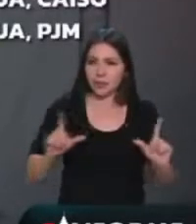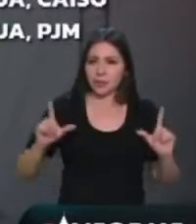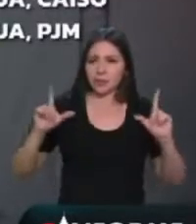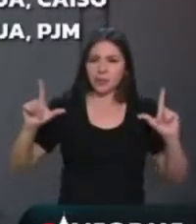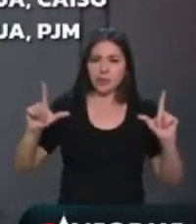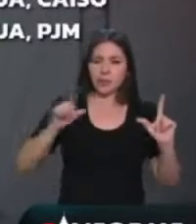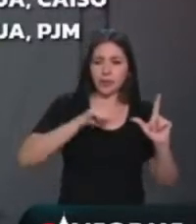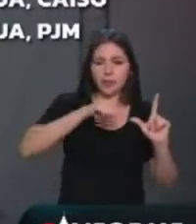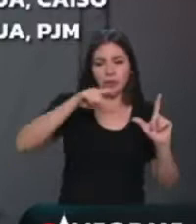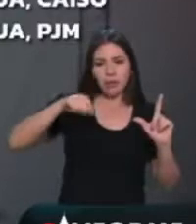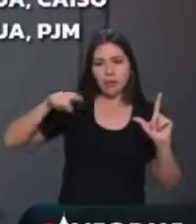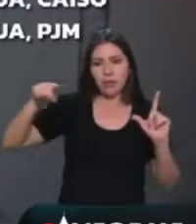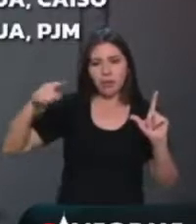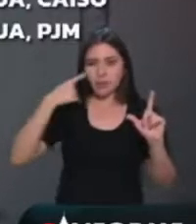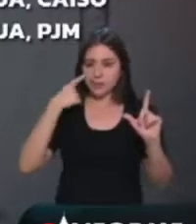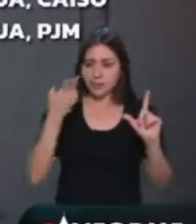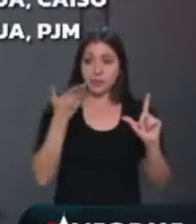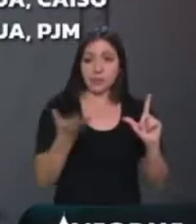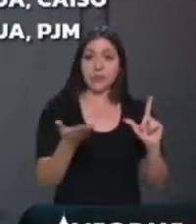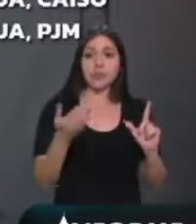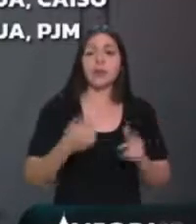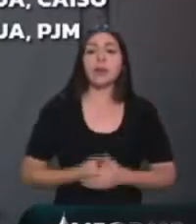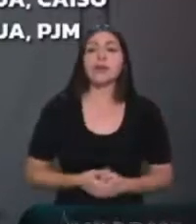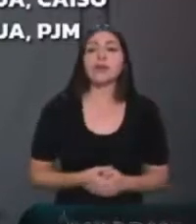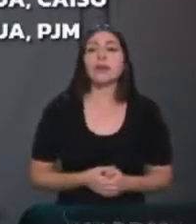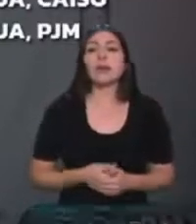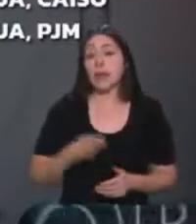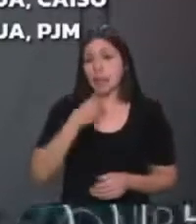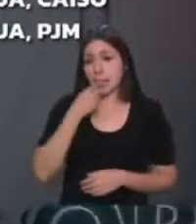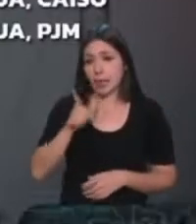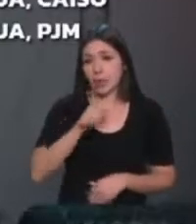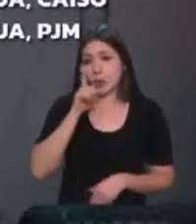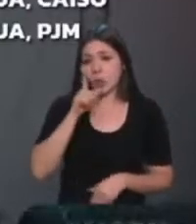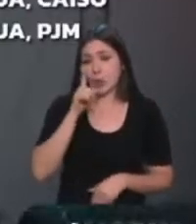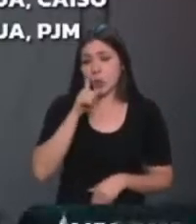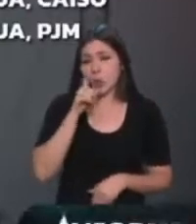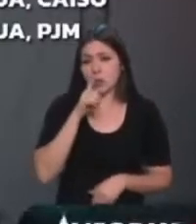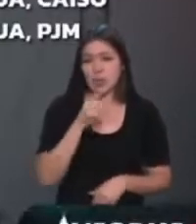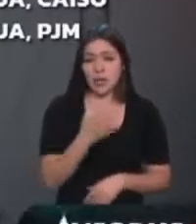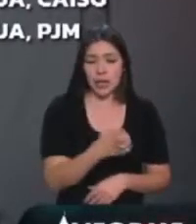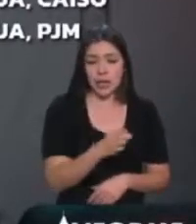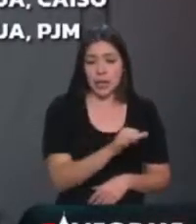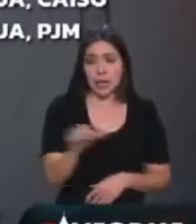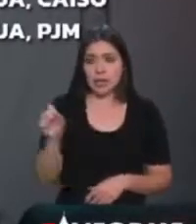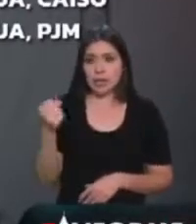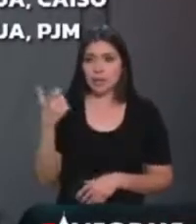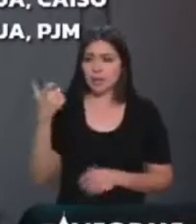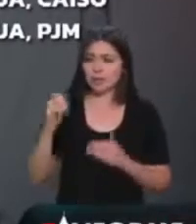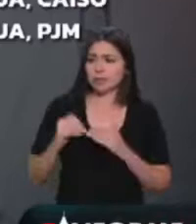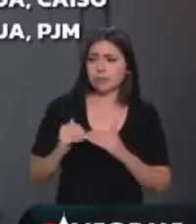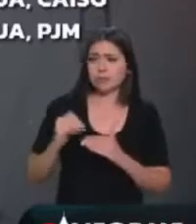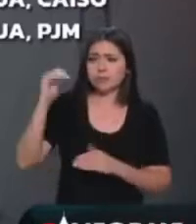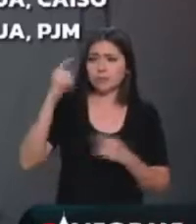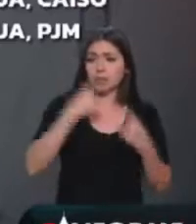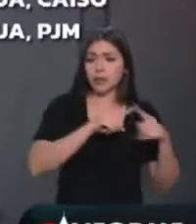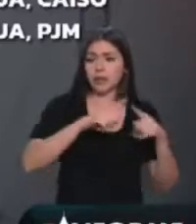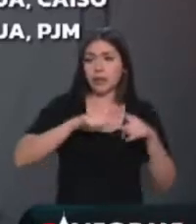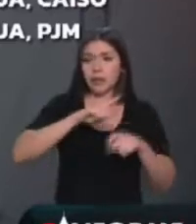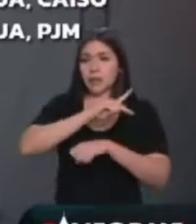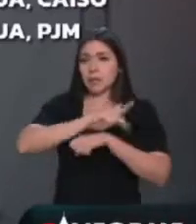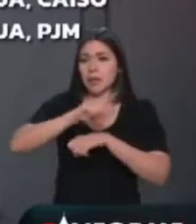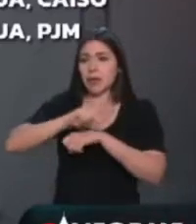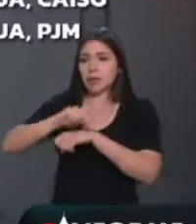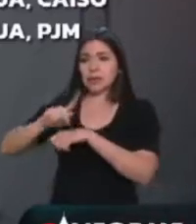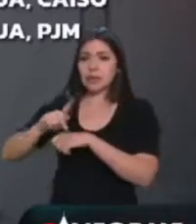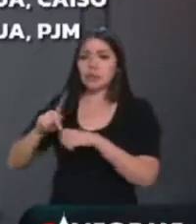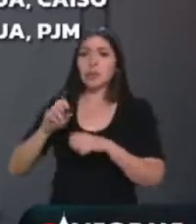lo tiene. Mira, de acuerdo con él, los precios de la luz se han disparado de enero a septiembre en distintos países en función de la baja capacidad de regular al